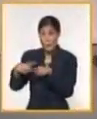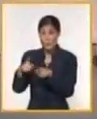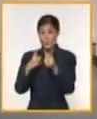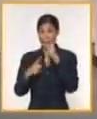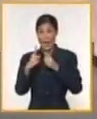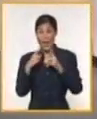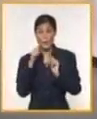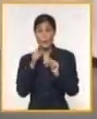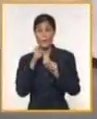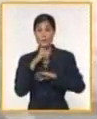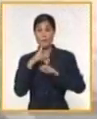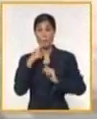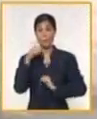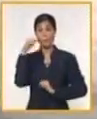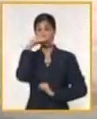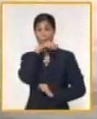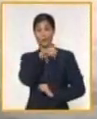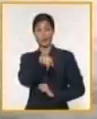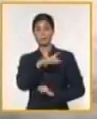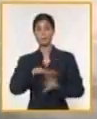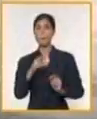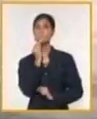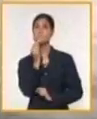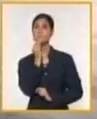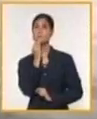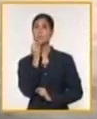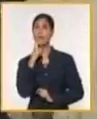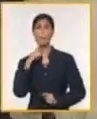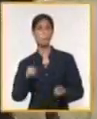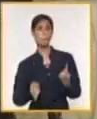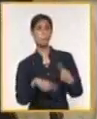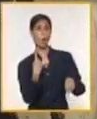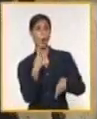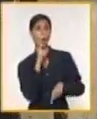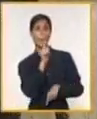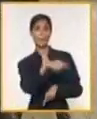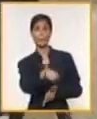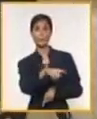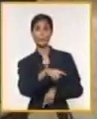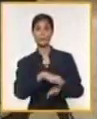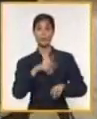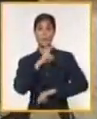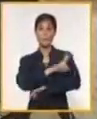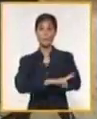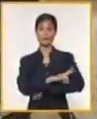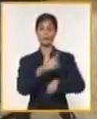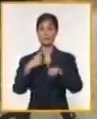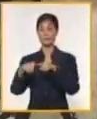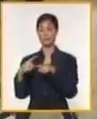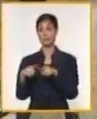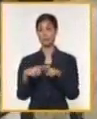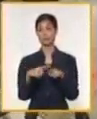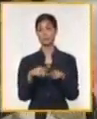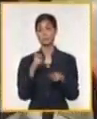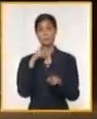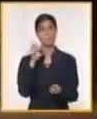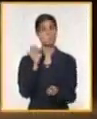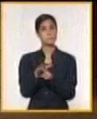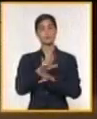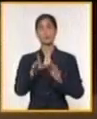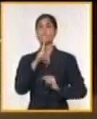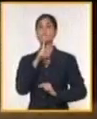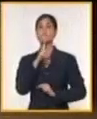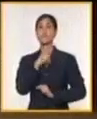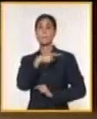centrifugadoras avanzadas. El conflicto directo entre ambos países, que tenían décadas de guerra socavada, comenzó el viernes pasado,